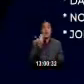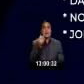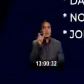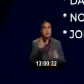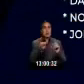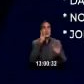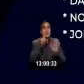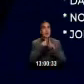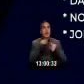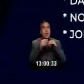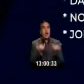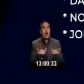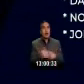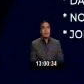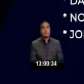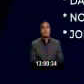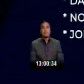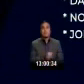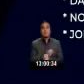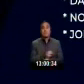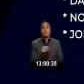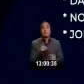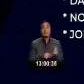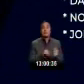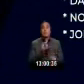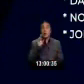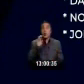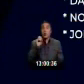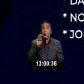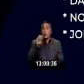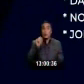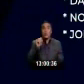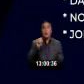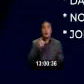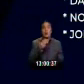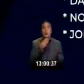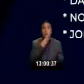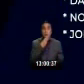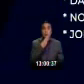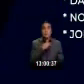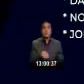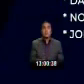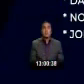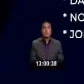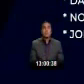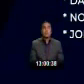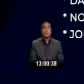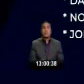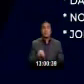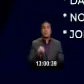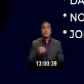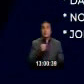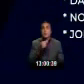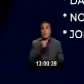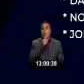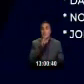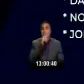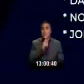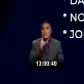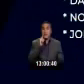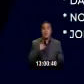procesados hasta el momento. Tenemos a los hermanos Jacobo Agdalá, Michelle Bucarampule, y también está María Gabriela Pazmiño,